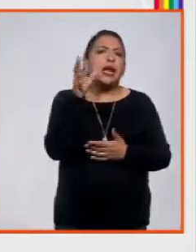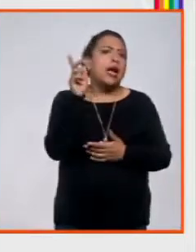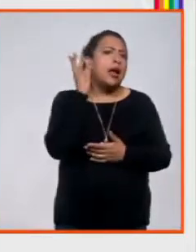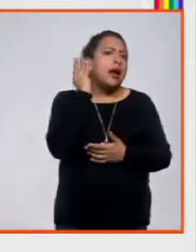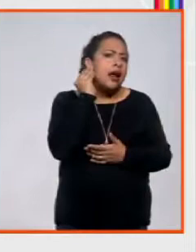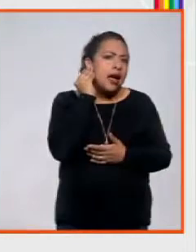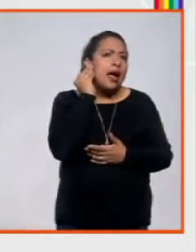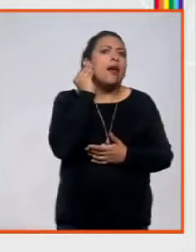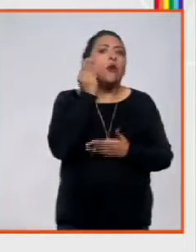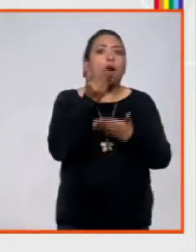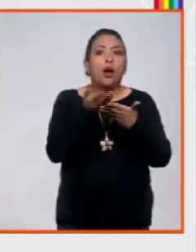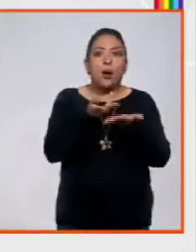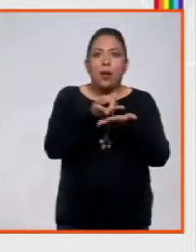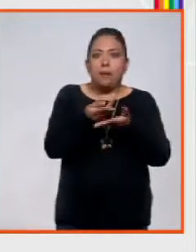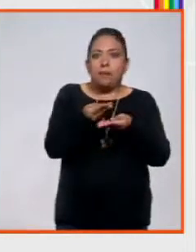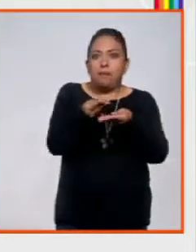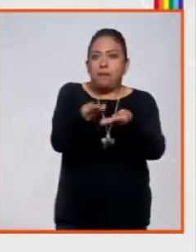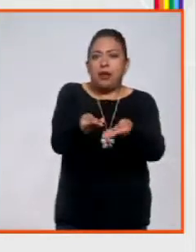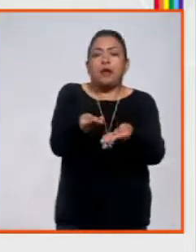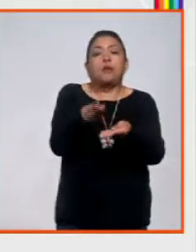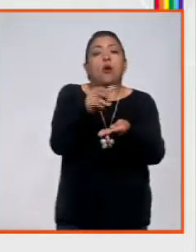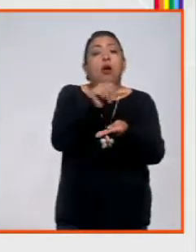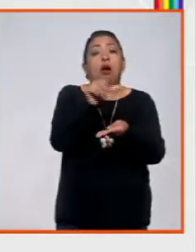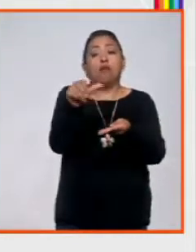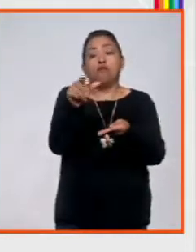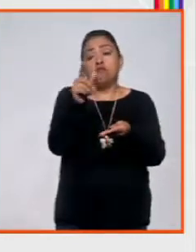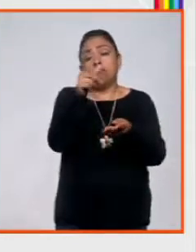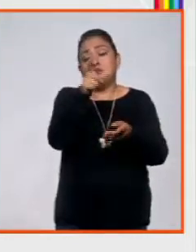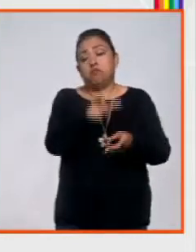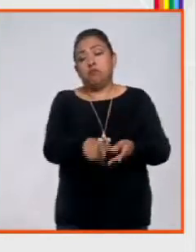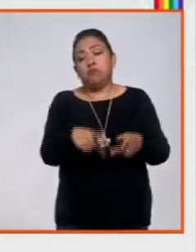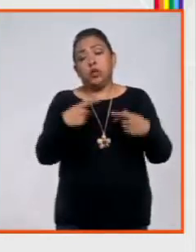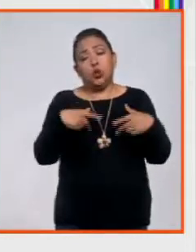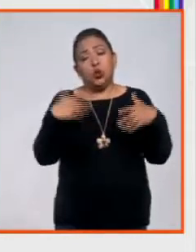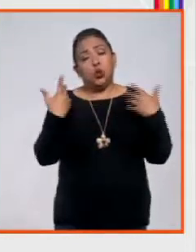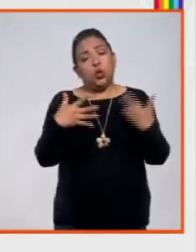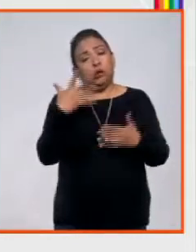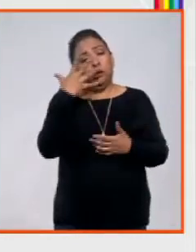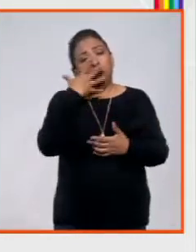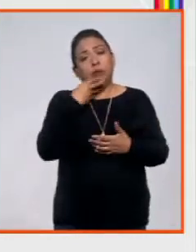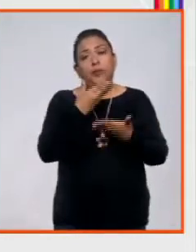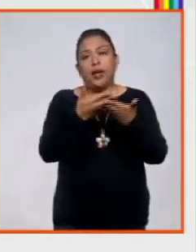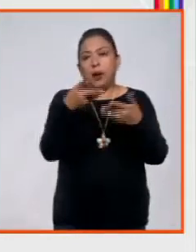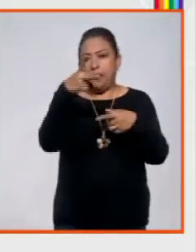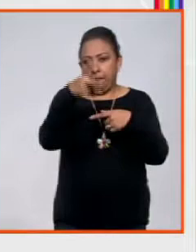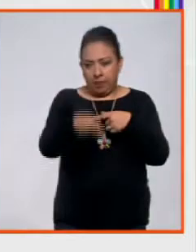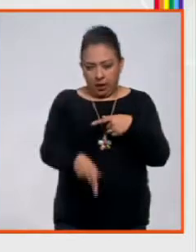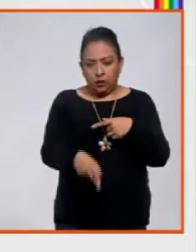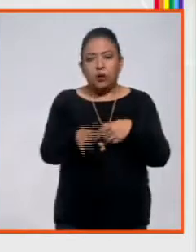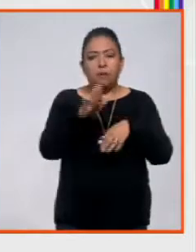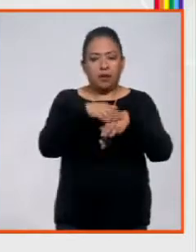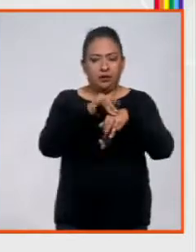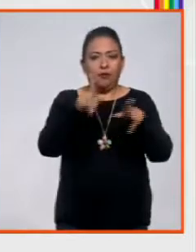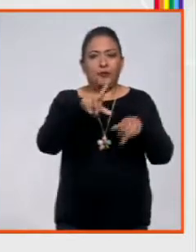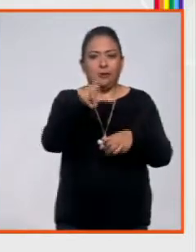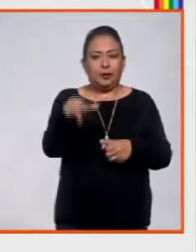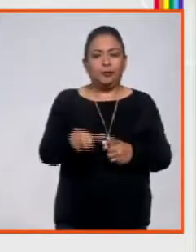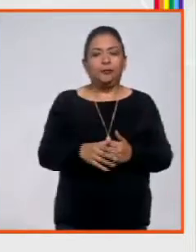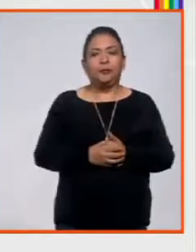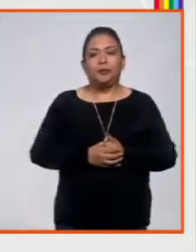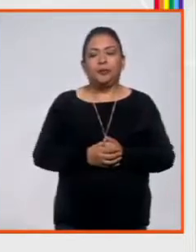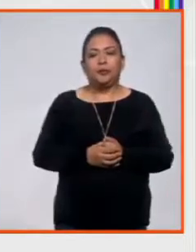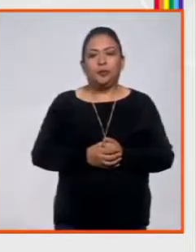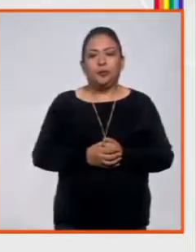ahora obtiene este premio en torno a una figura fascinante el momento de una pausa tenemos mucho más